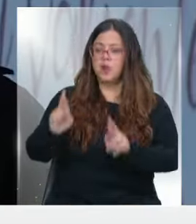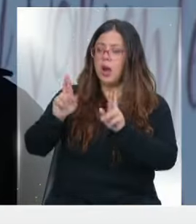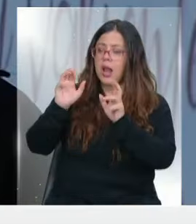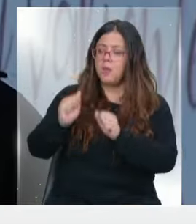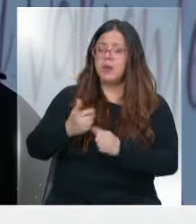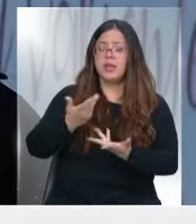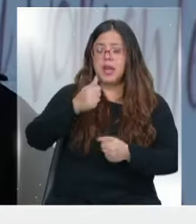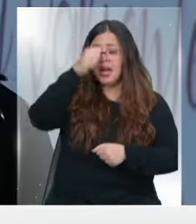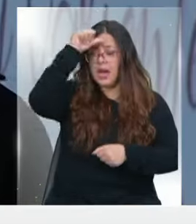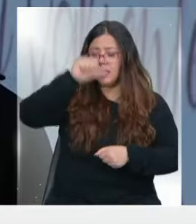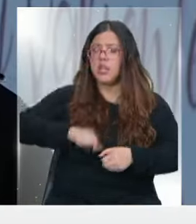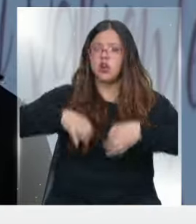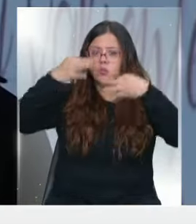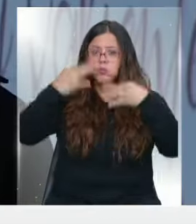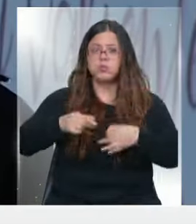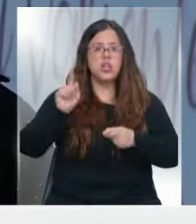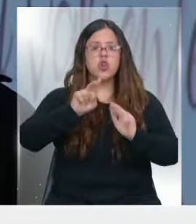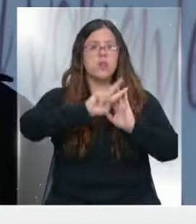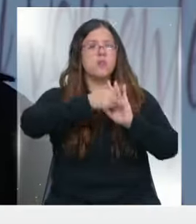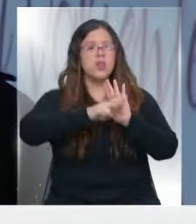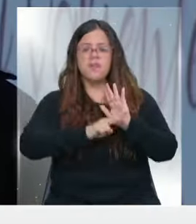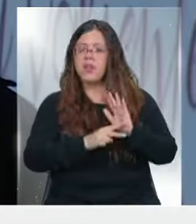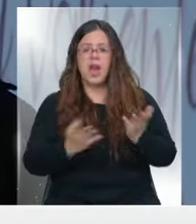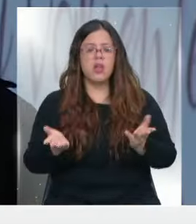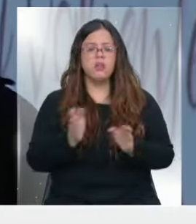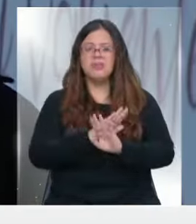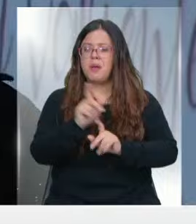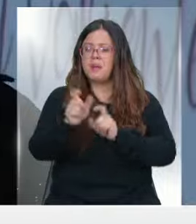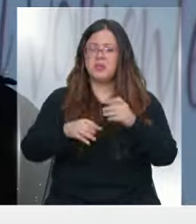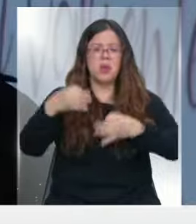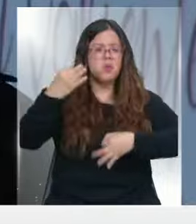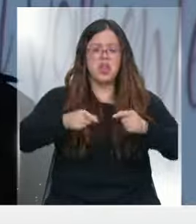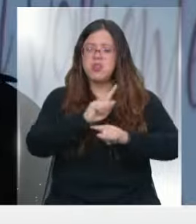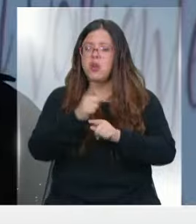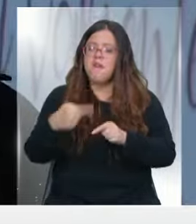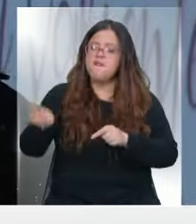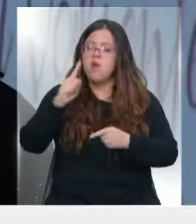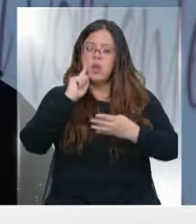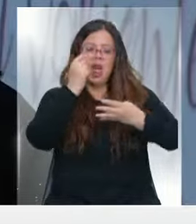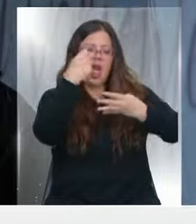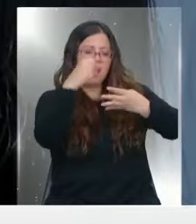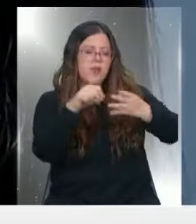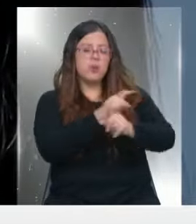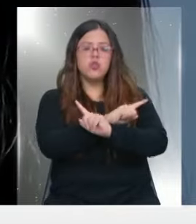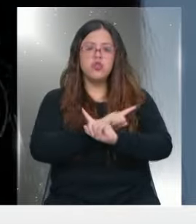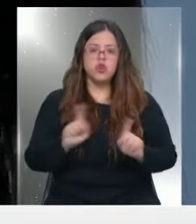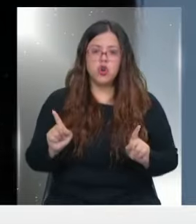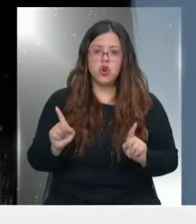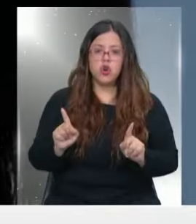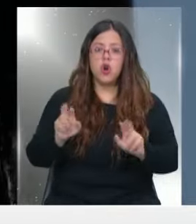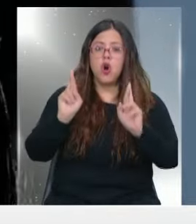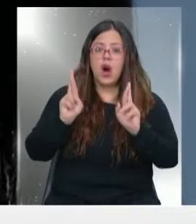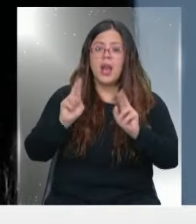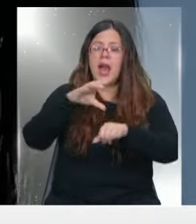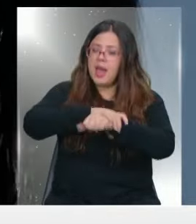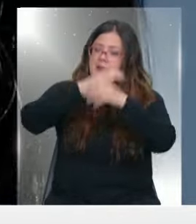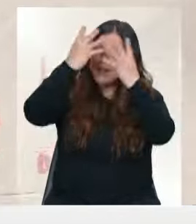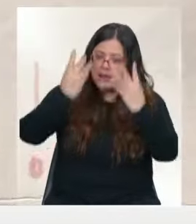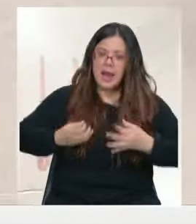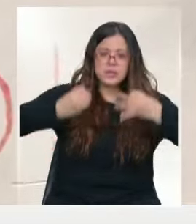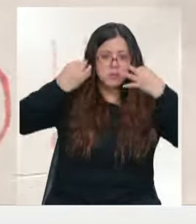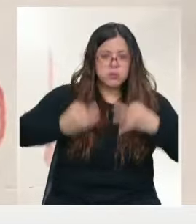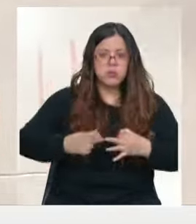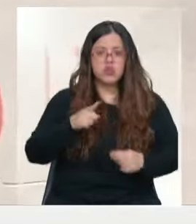una condena efectiva, que no sea modificada por ningún juez ni reevaluada, que sea 100% de cárcel,